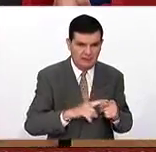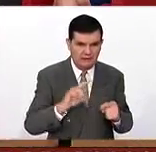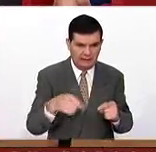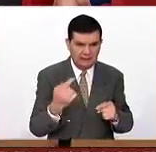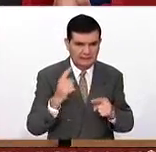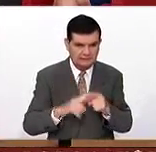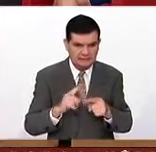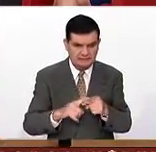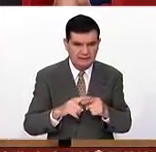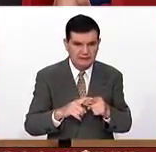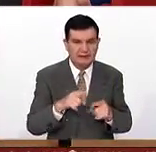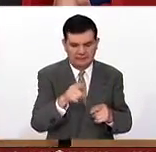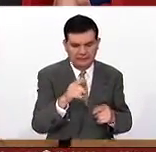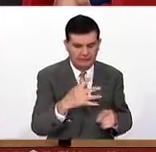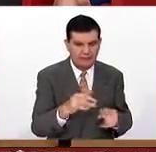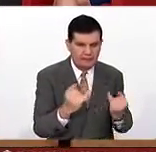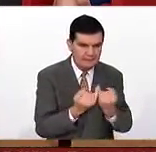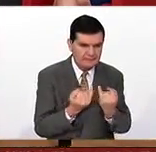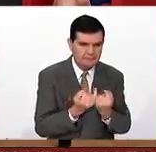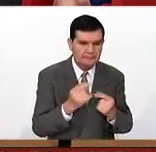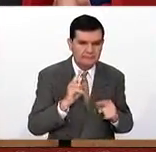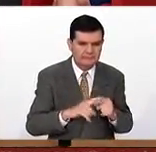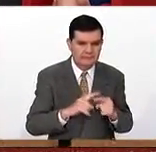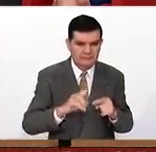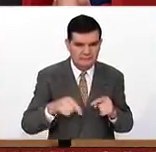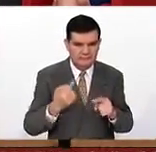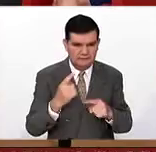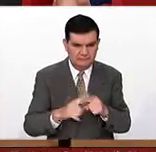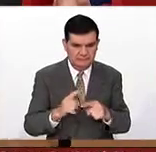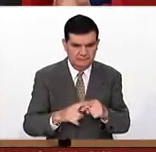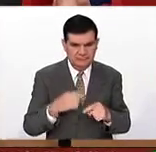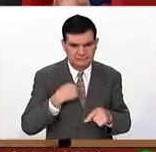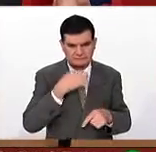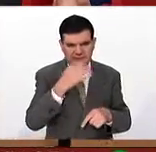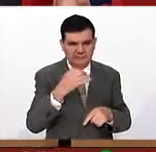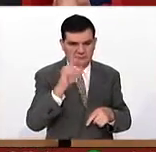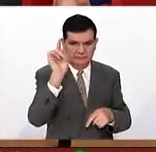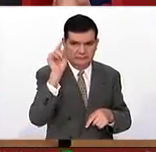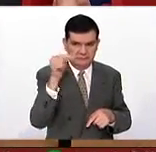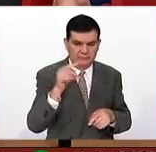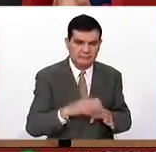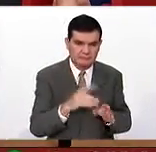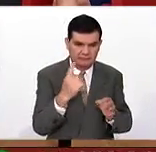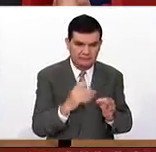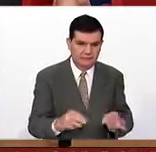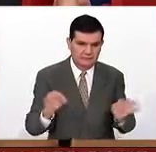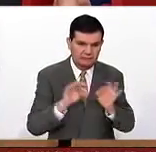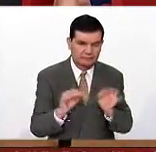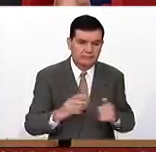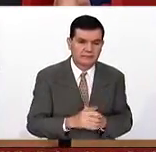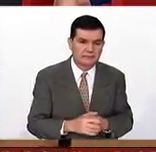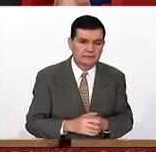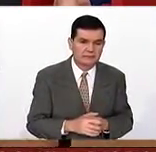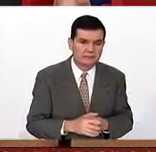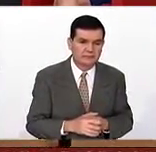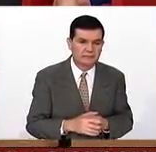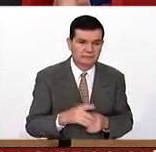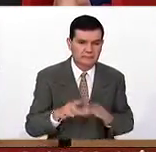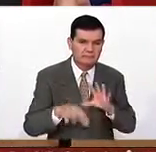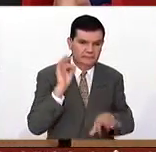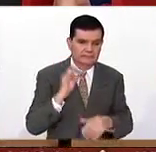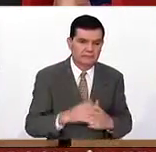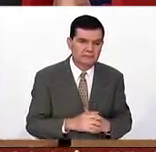sanjuán buscar porque tal cual quién es quién en los precios recuerden con acento esto es importante y no en